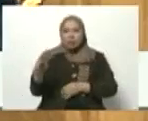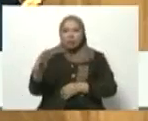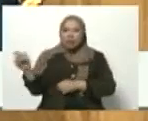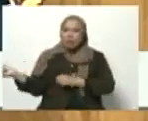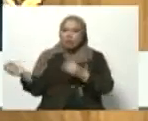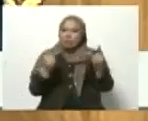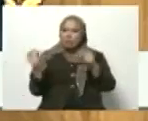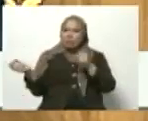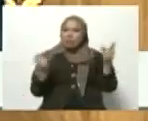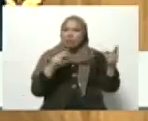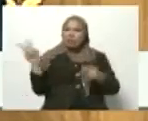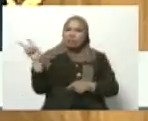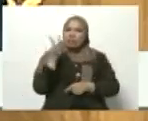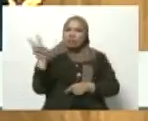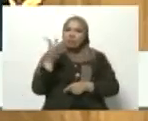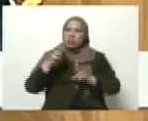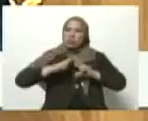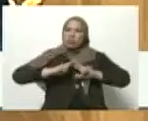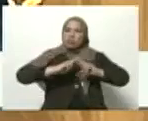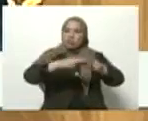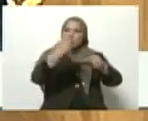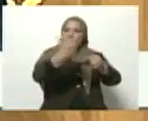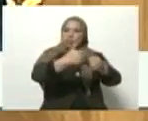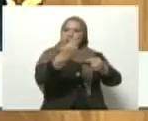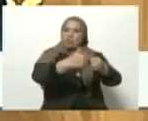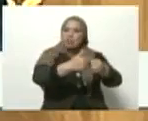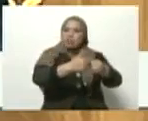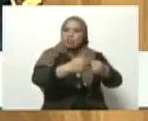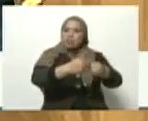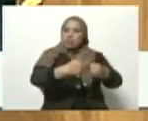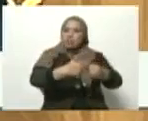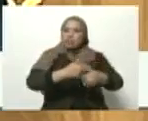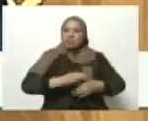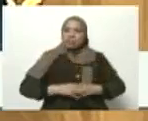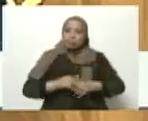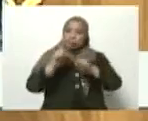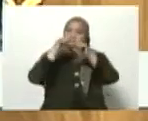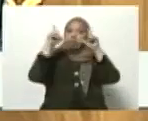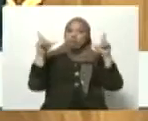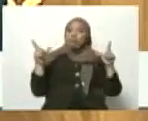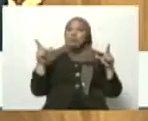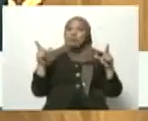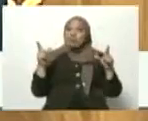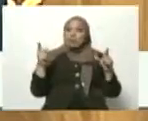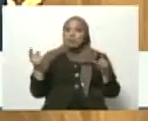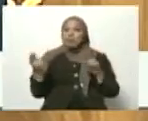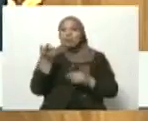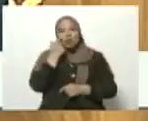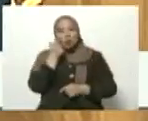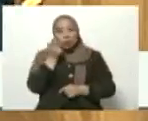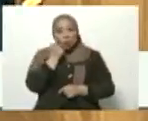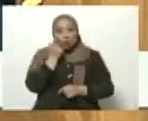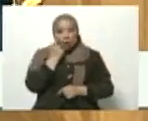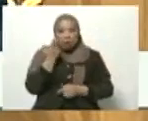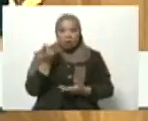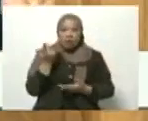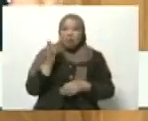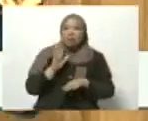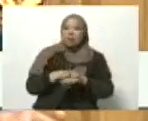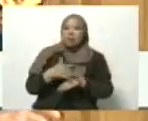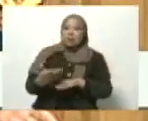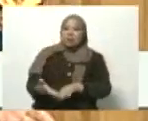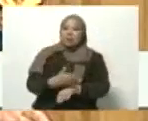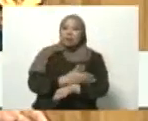invadir Venezuela si no nos concede lo que le pedimos. De ahí es donde estoy sacando esta alerta, porque ya